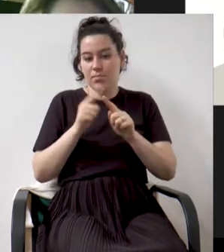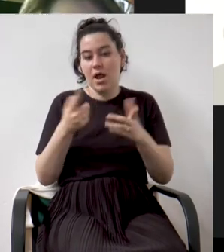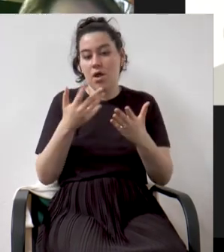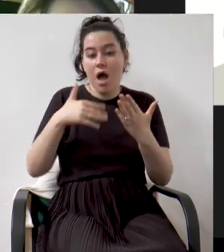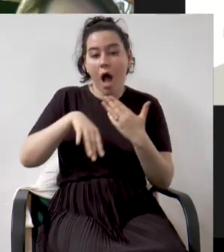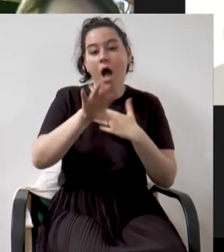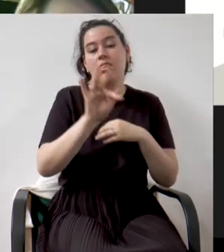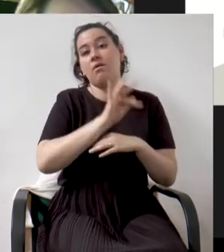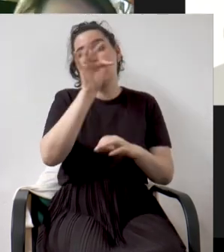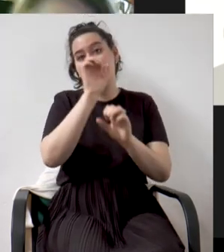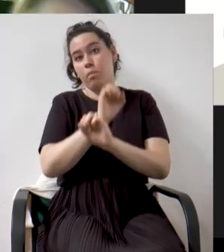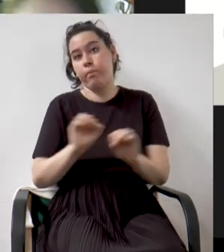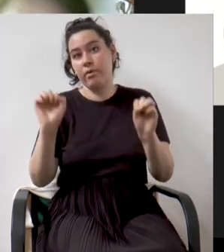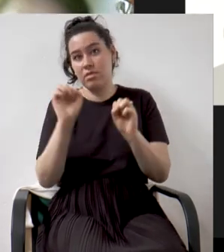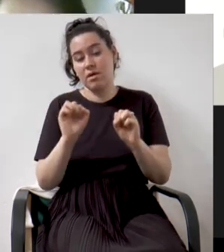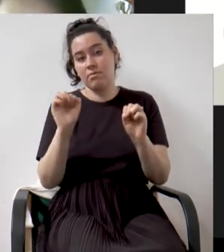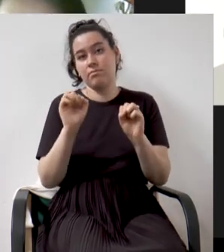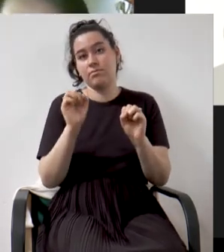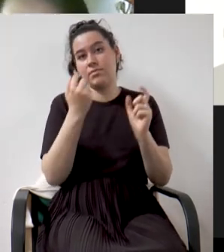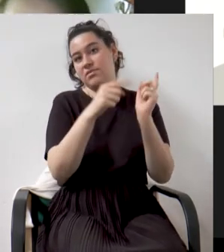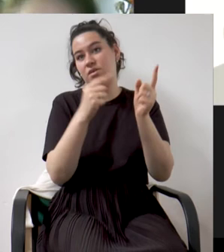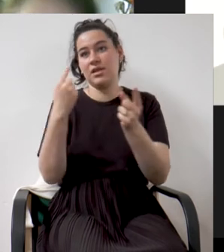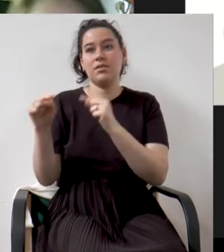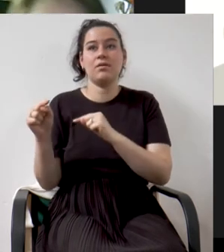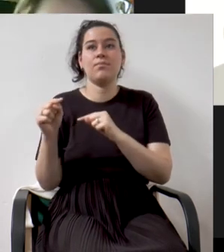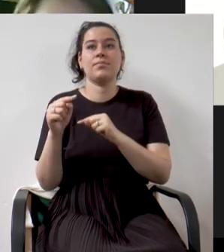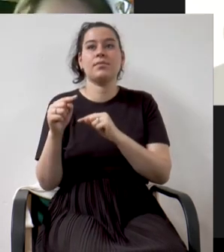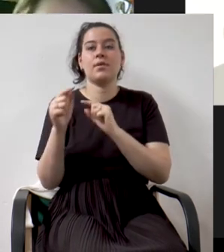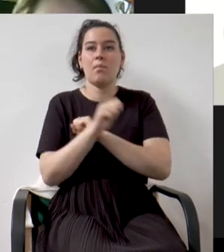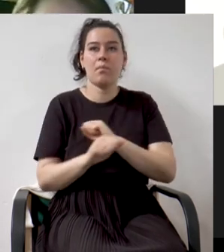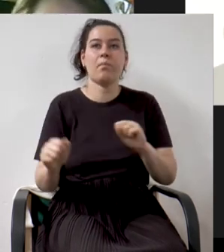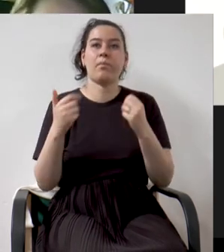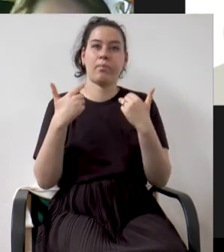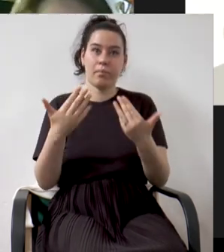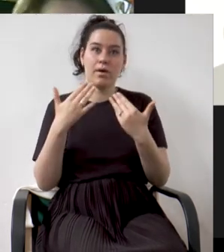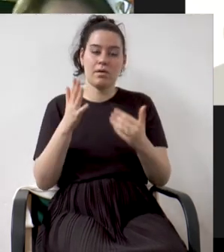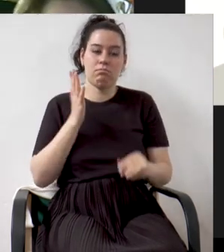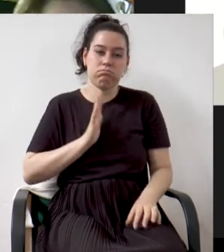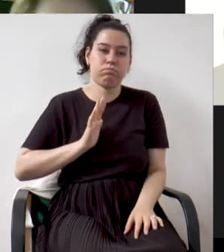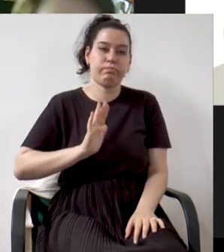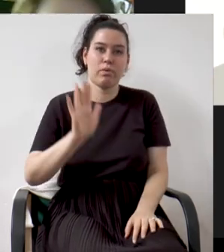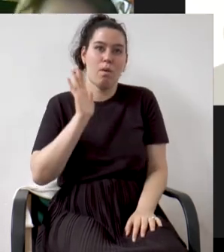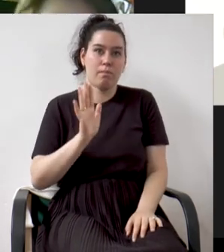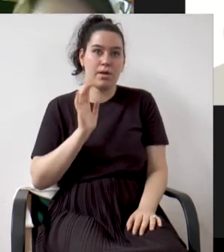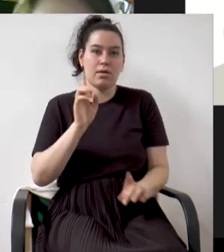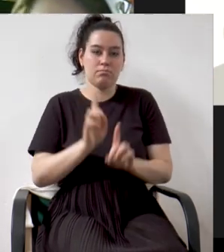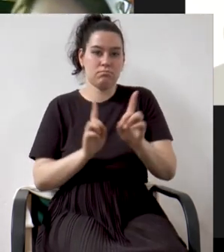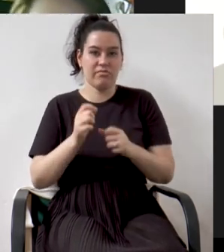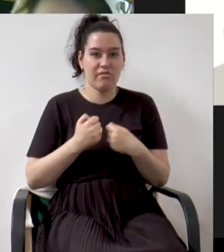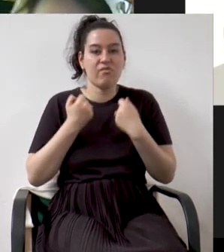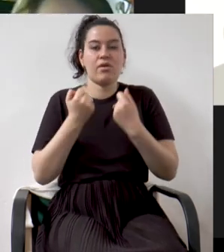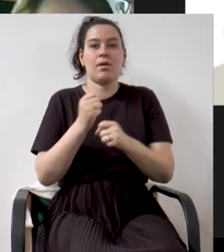algún momento seamos no con capacidades diferentes y podamos tener nuestras propias fuerzas académicas como